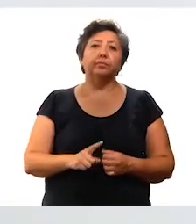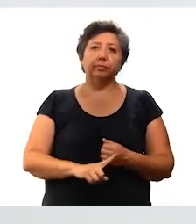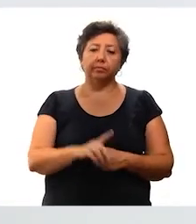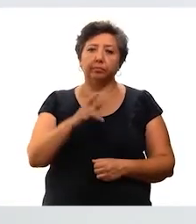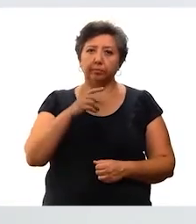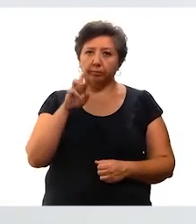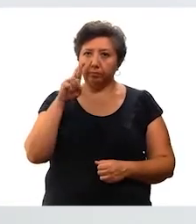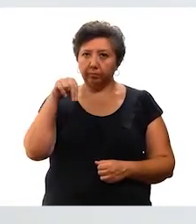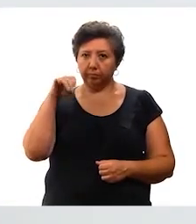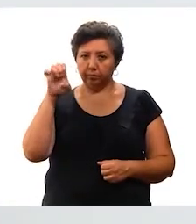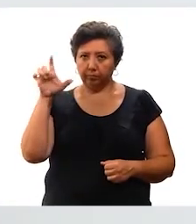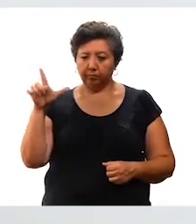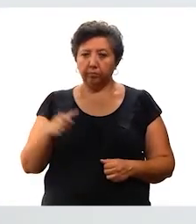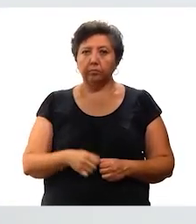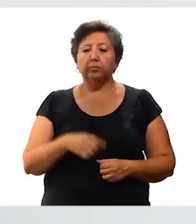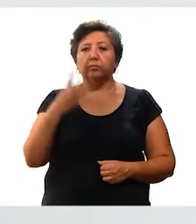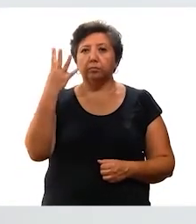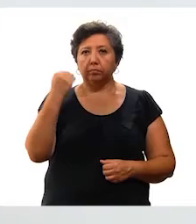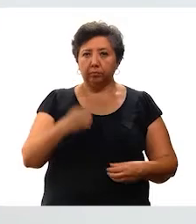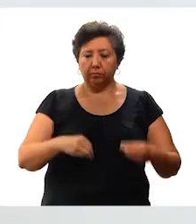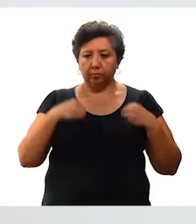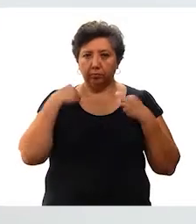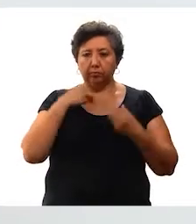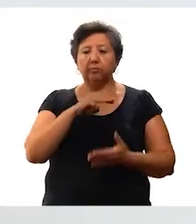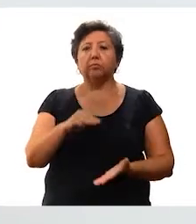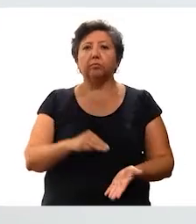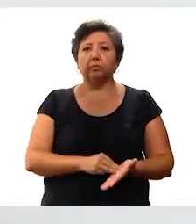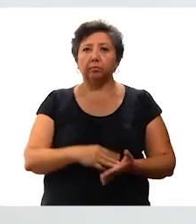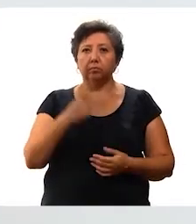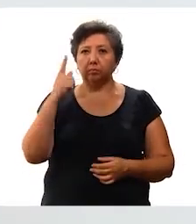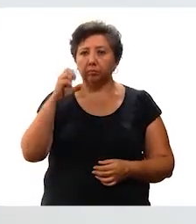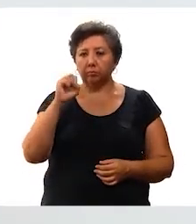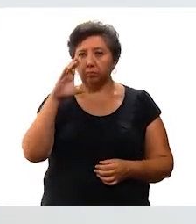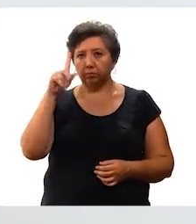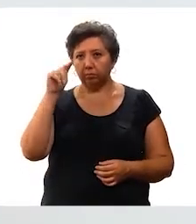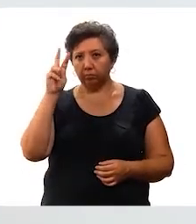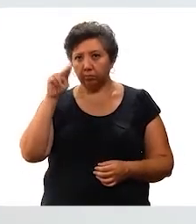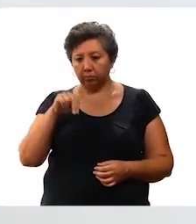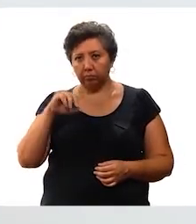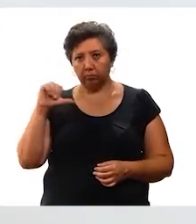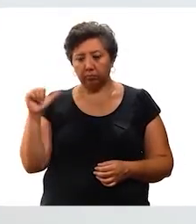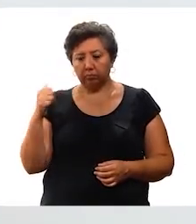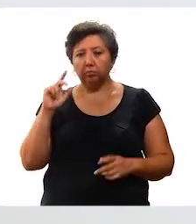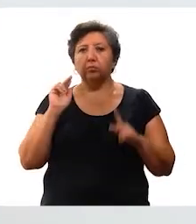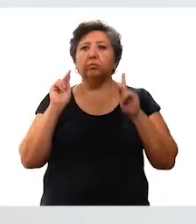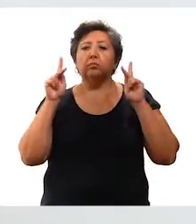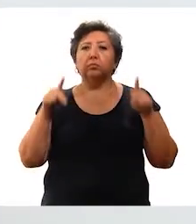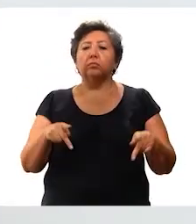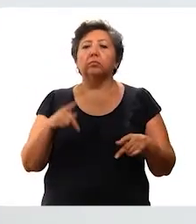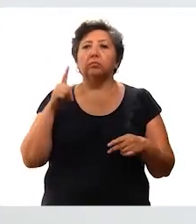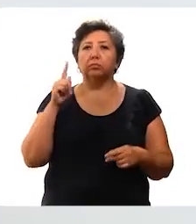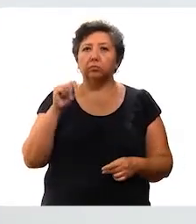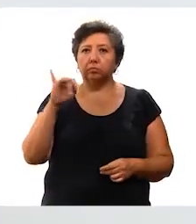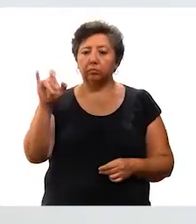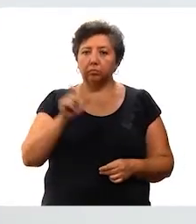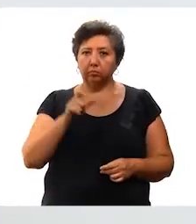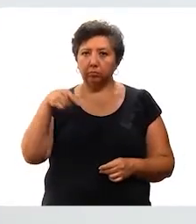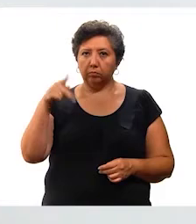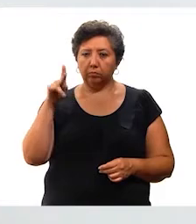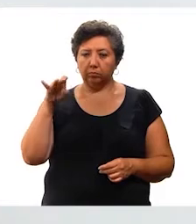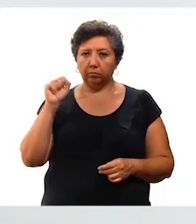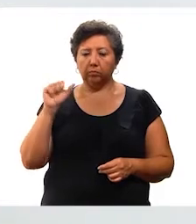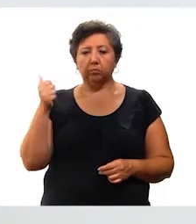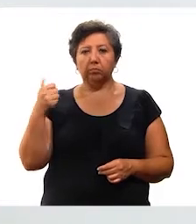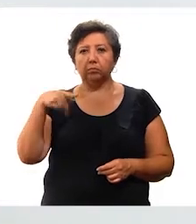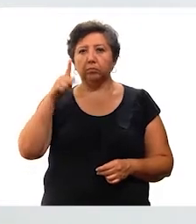e insuficiencia renal crónica. 9 residían en Mérida, 1 en Celestún, 1 en Progreso, 1 en